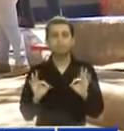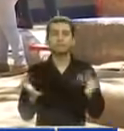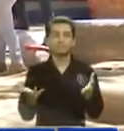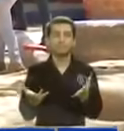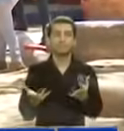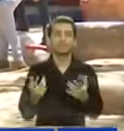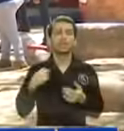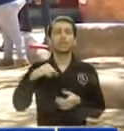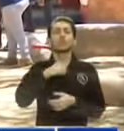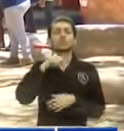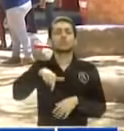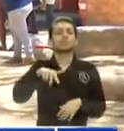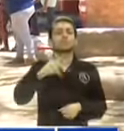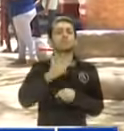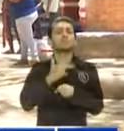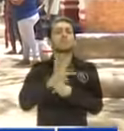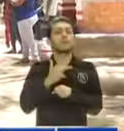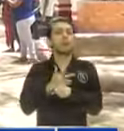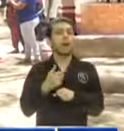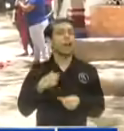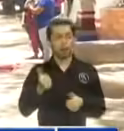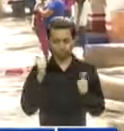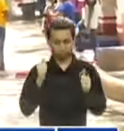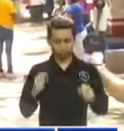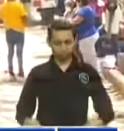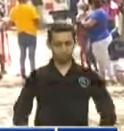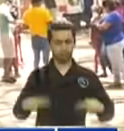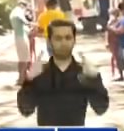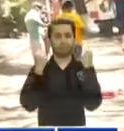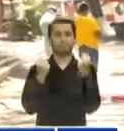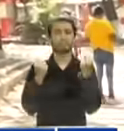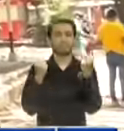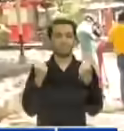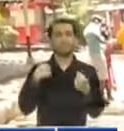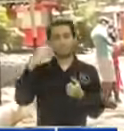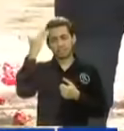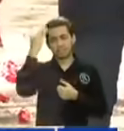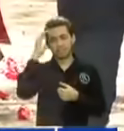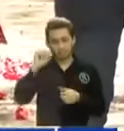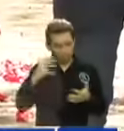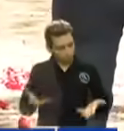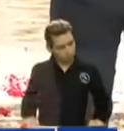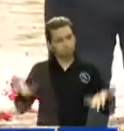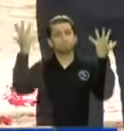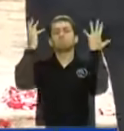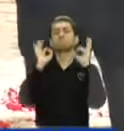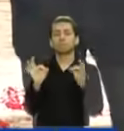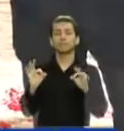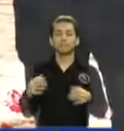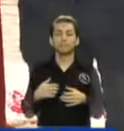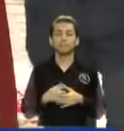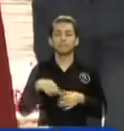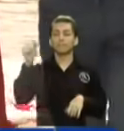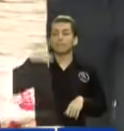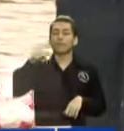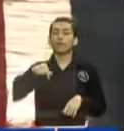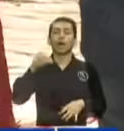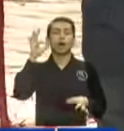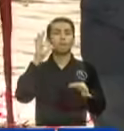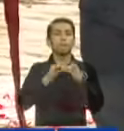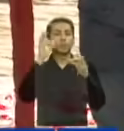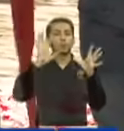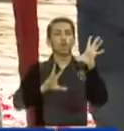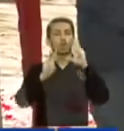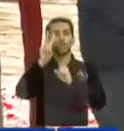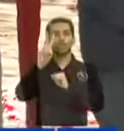nosotros los guatemaltecos somos muy valientes y sabemos que nos vamos a levantar. En punto de las 12 del mediodía, los vecinos,